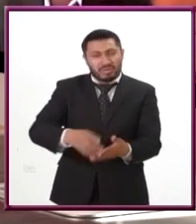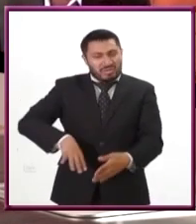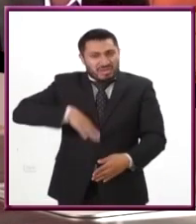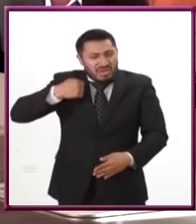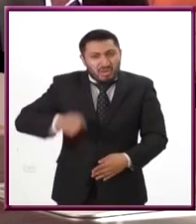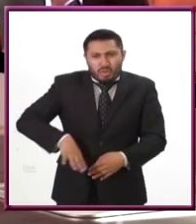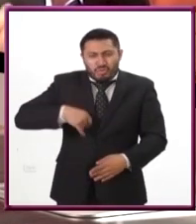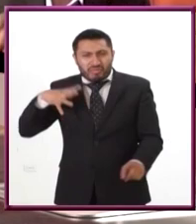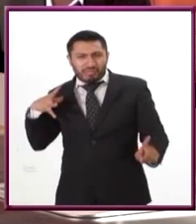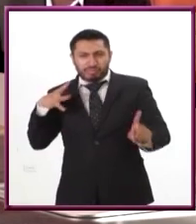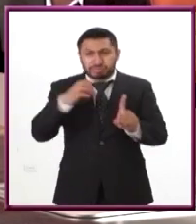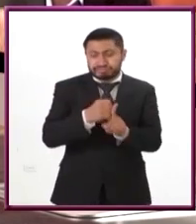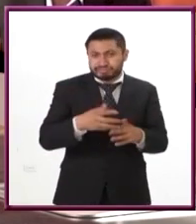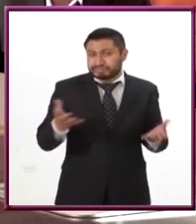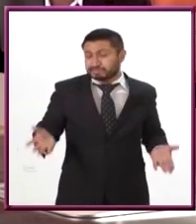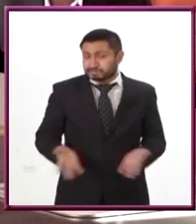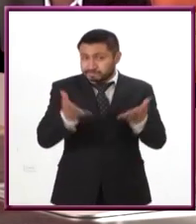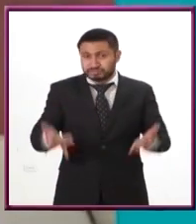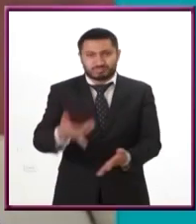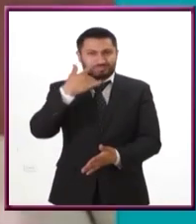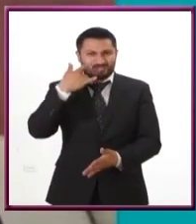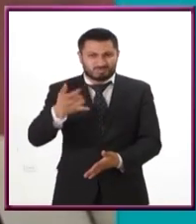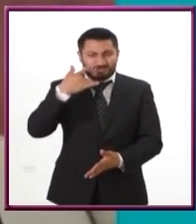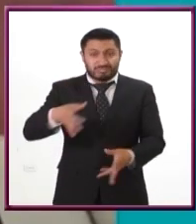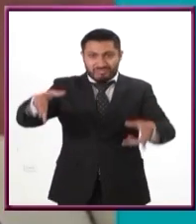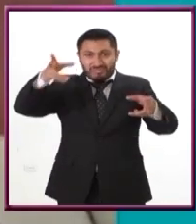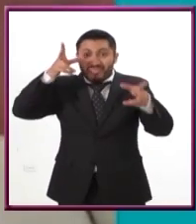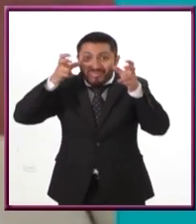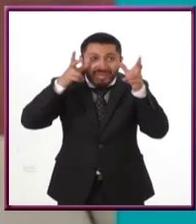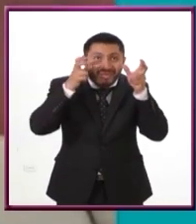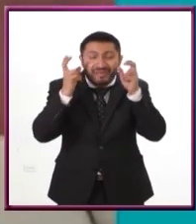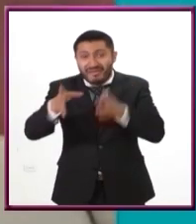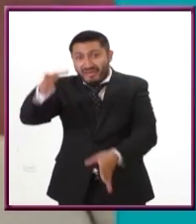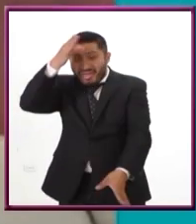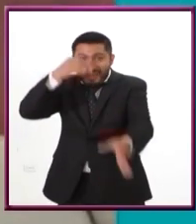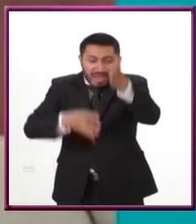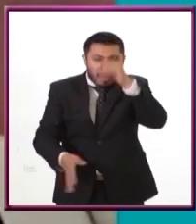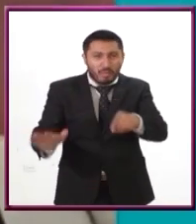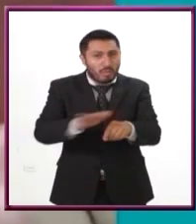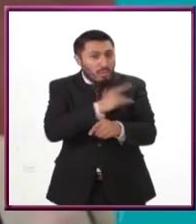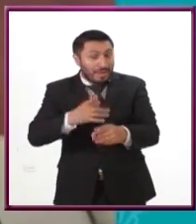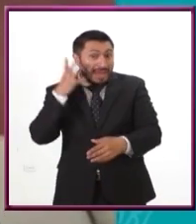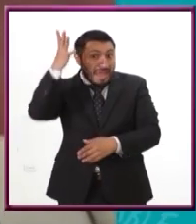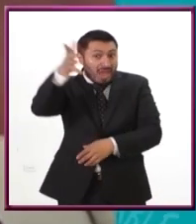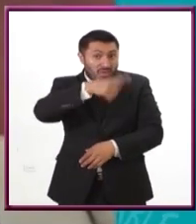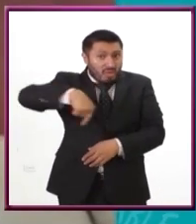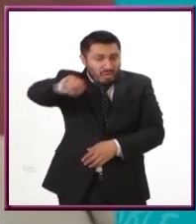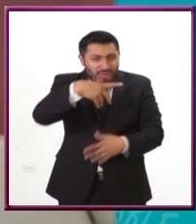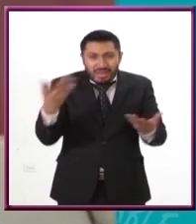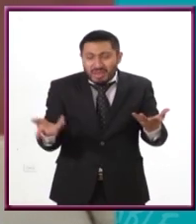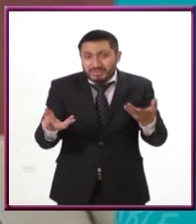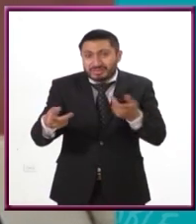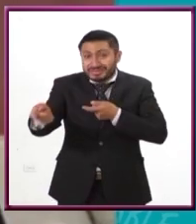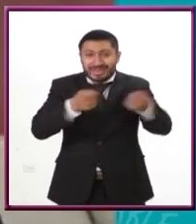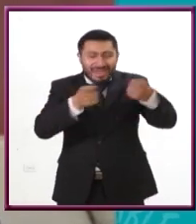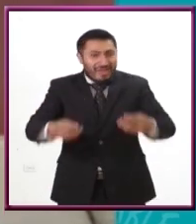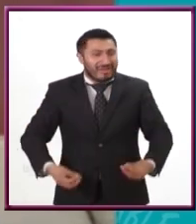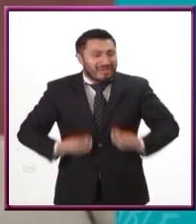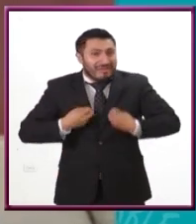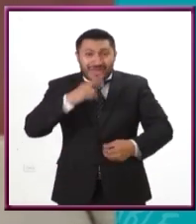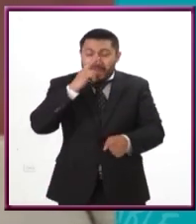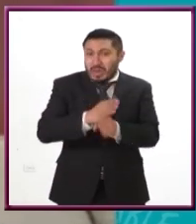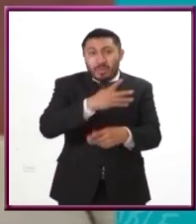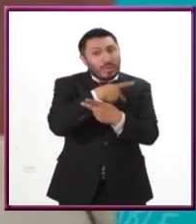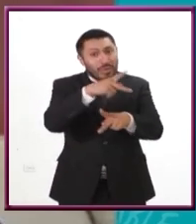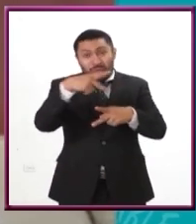sus metas, trabajen, esfuércense, sigan aprendiendo, porque en algún momento ustedes van a tomar el